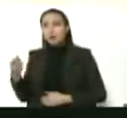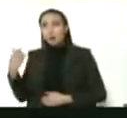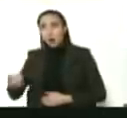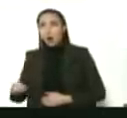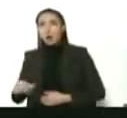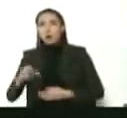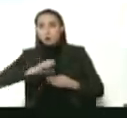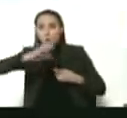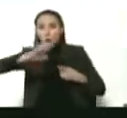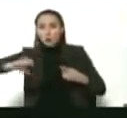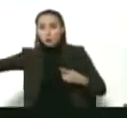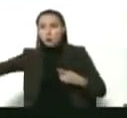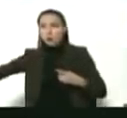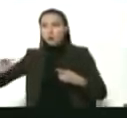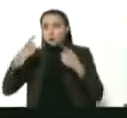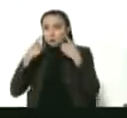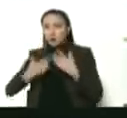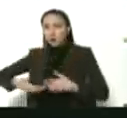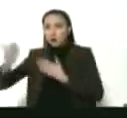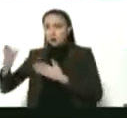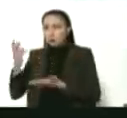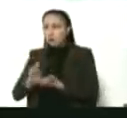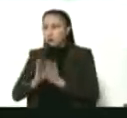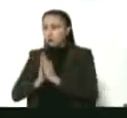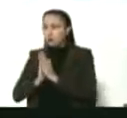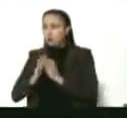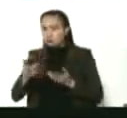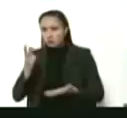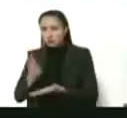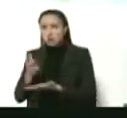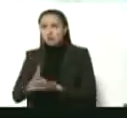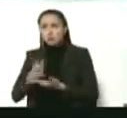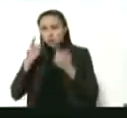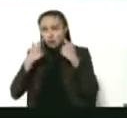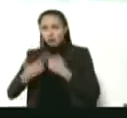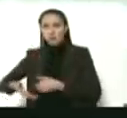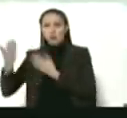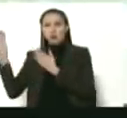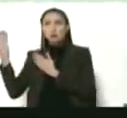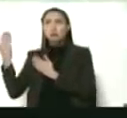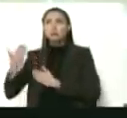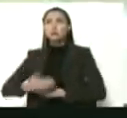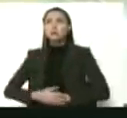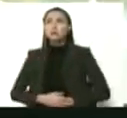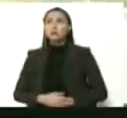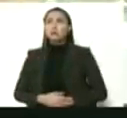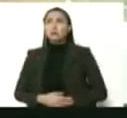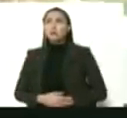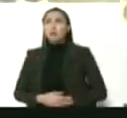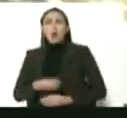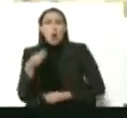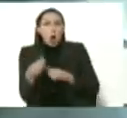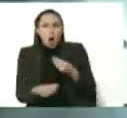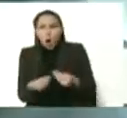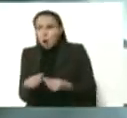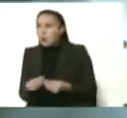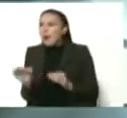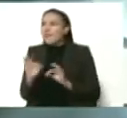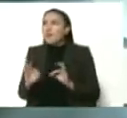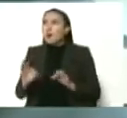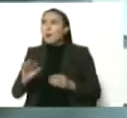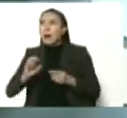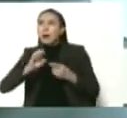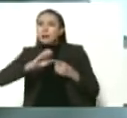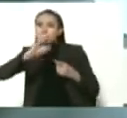gráfico. No sé si hay una cámara que lo pueda acercar para que ustedes vean cómo se va haciendo una meseta ya.